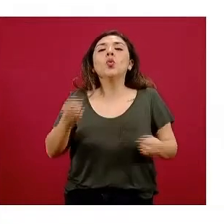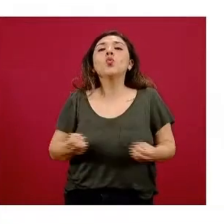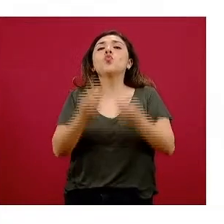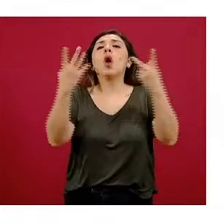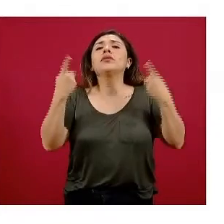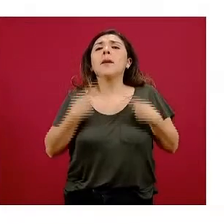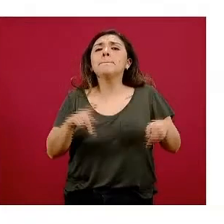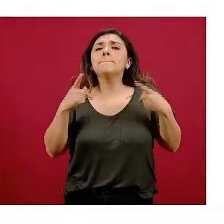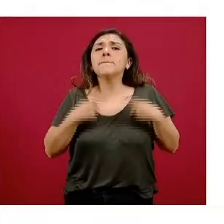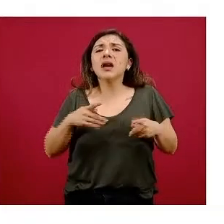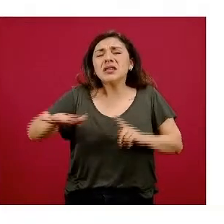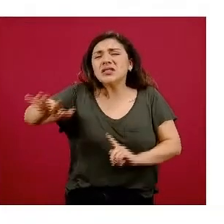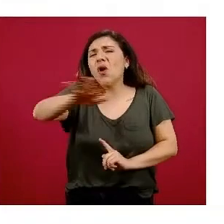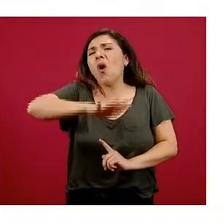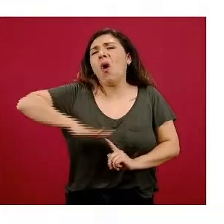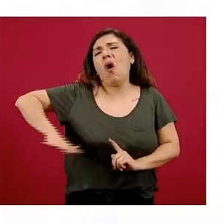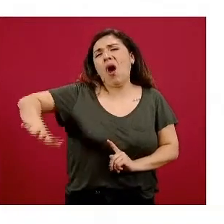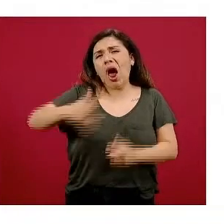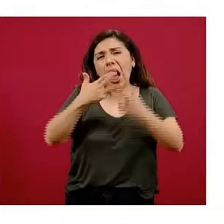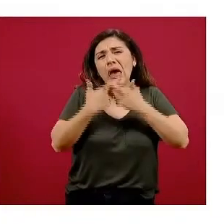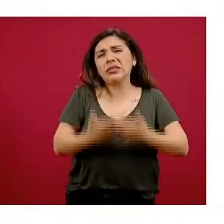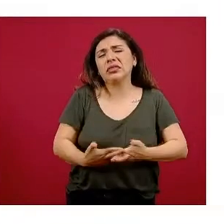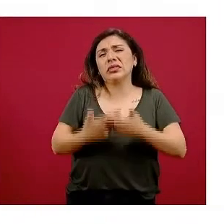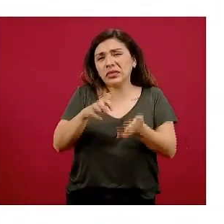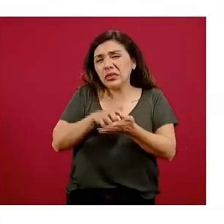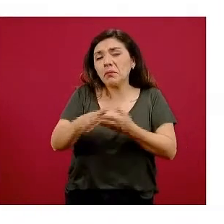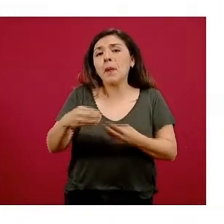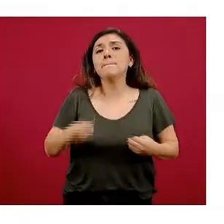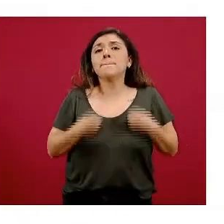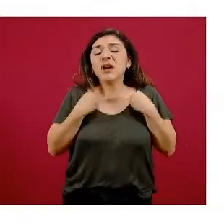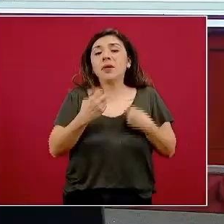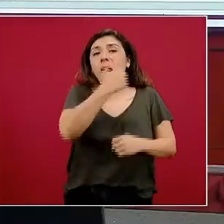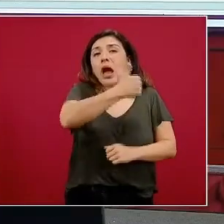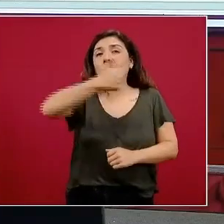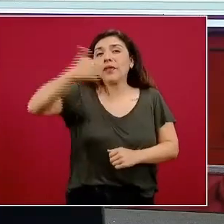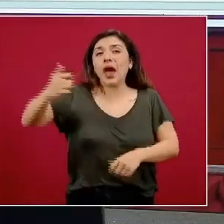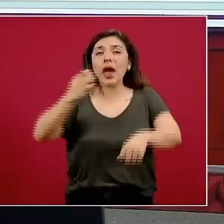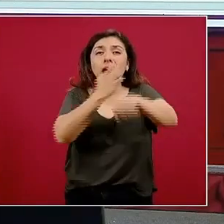de personas, es decir, a la población que en un momento reside en estas entidades